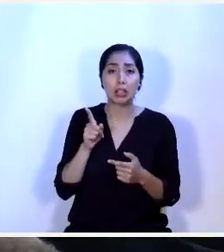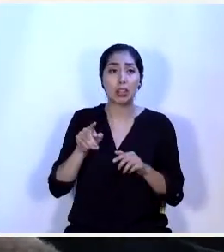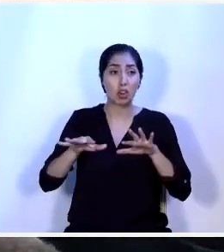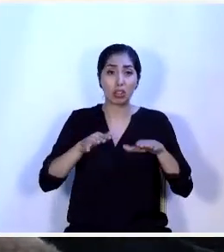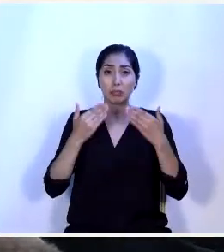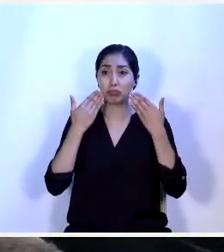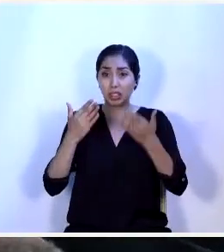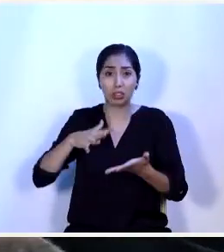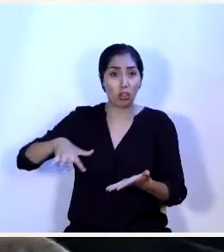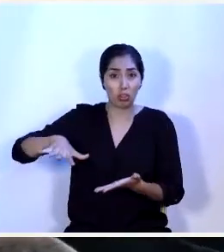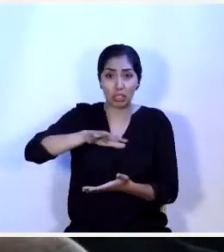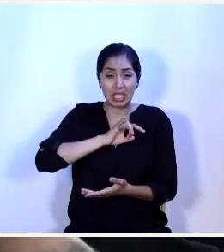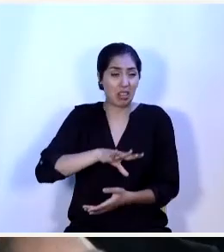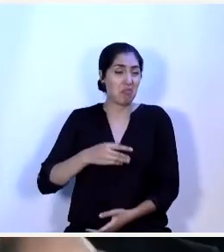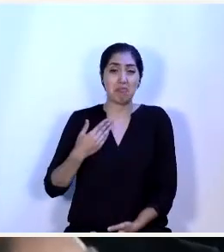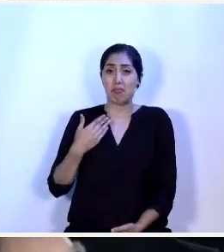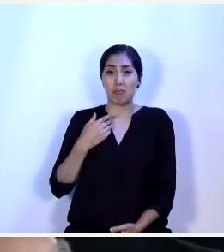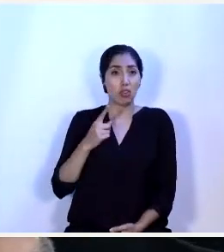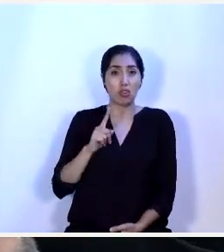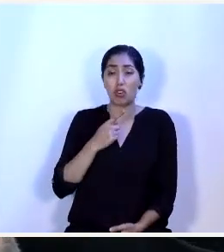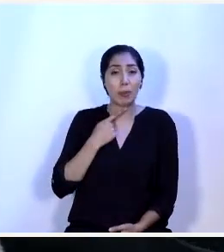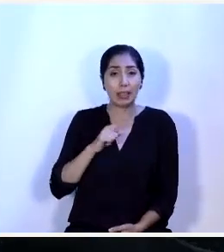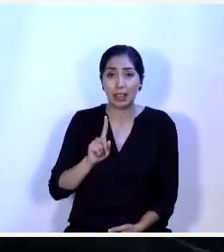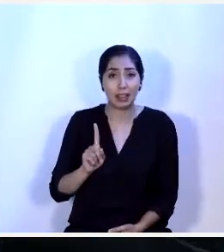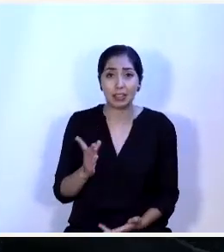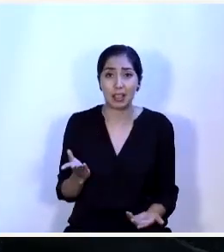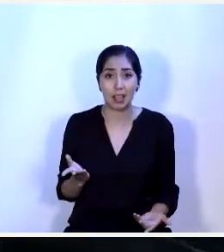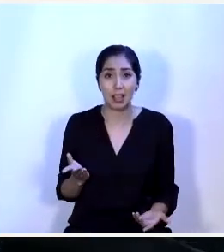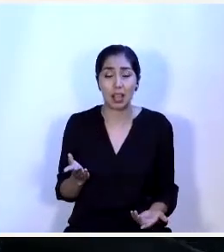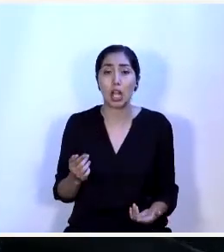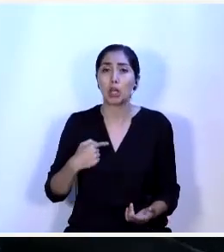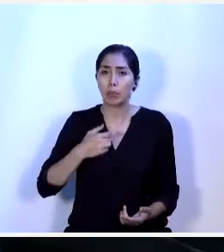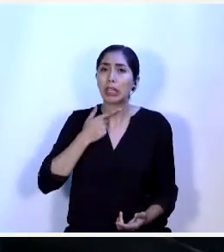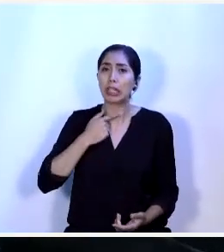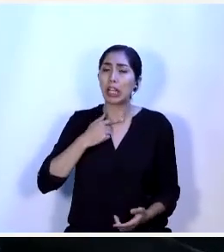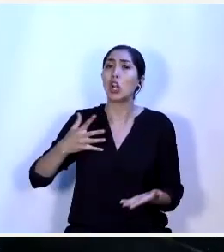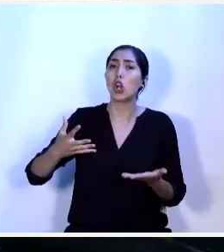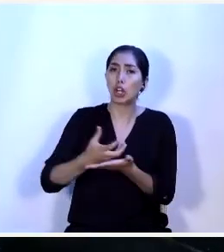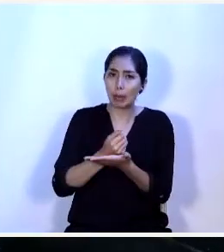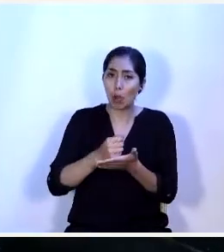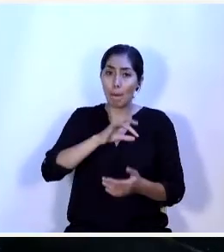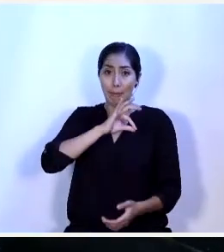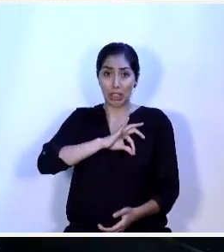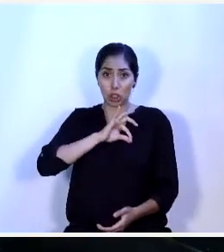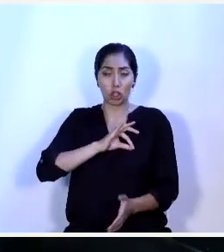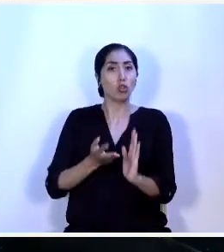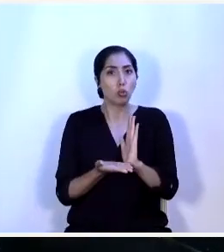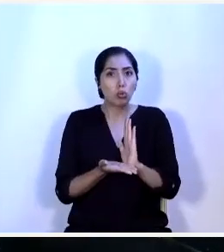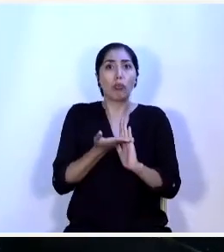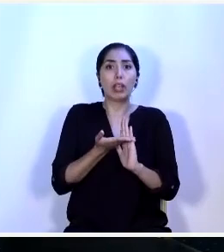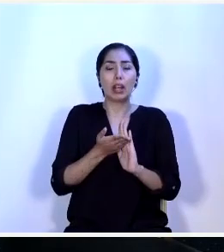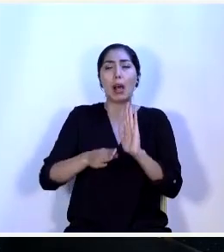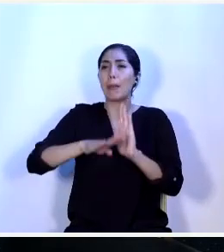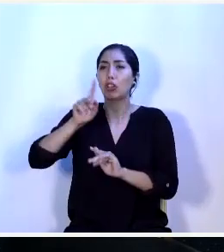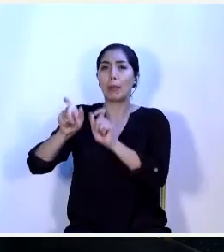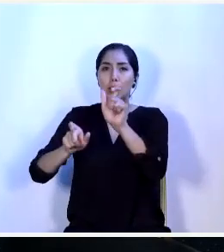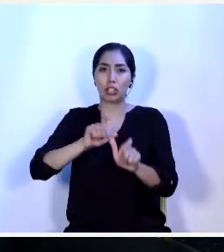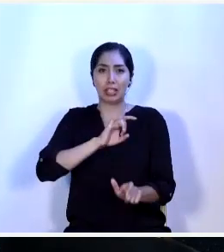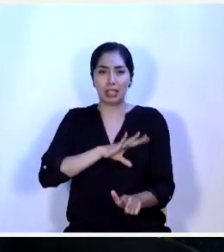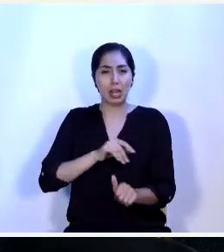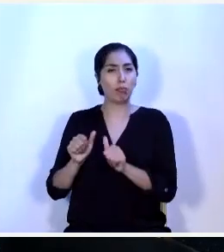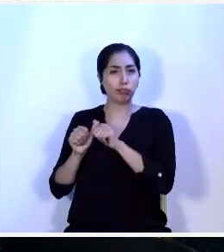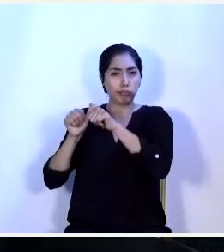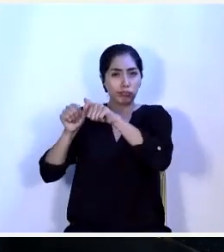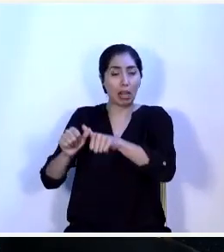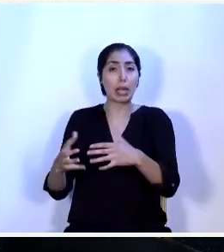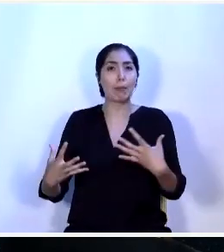no me interesa. A mí me interesa que logremos subir las pensiones para la mayoría de los chilenos y chilenas de manera sostenible y responsable